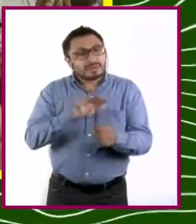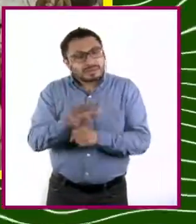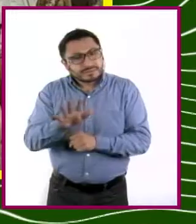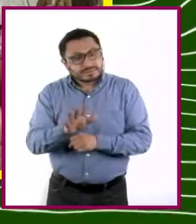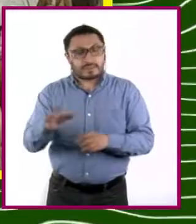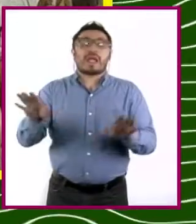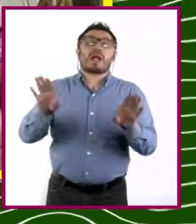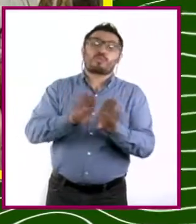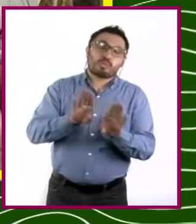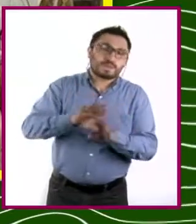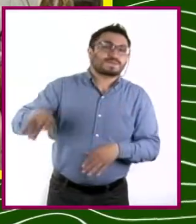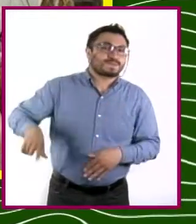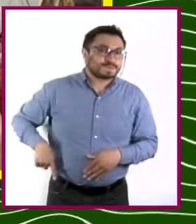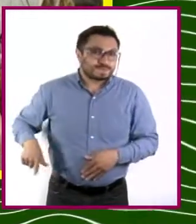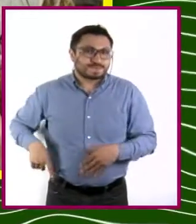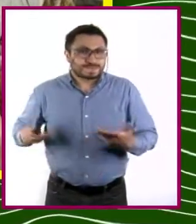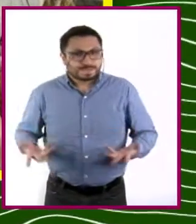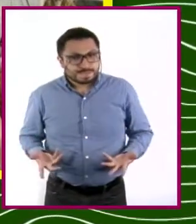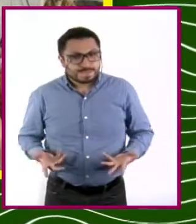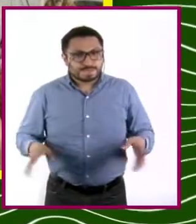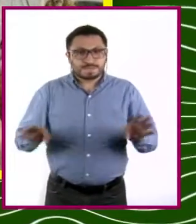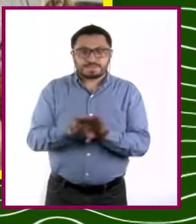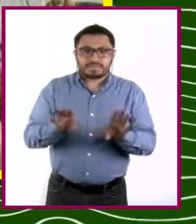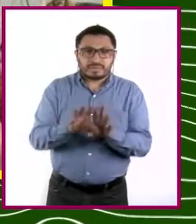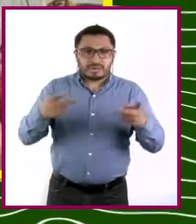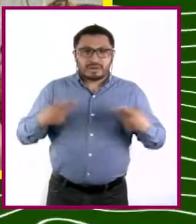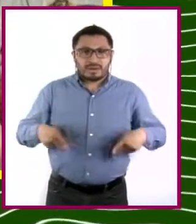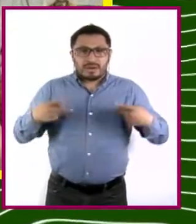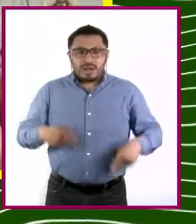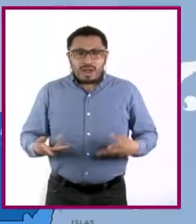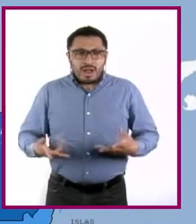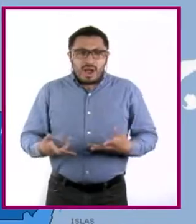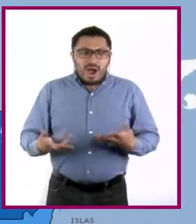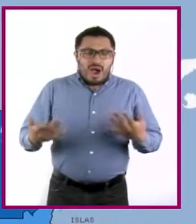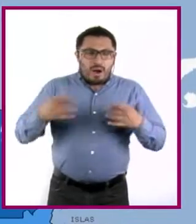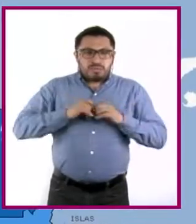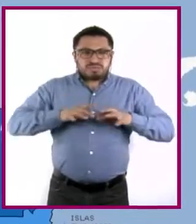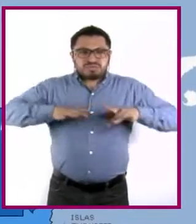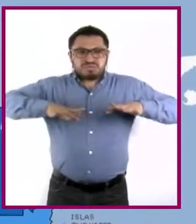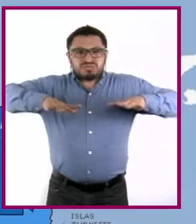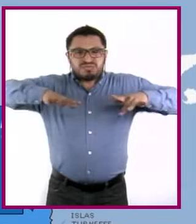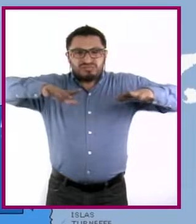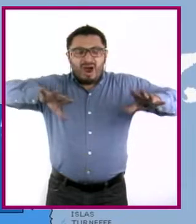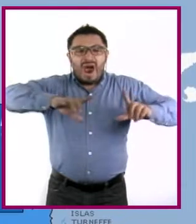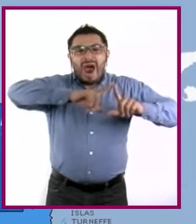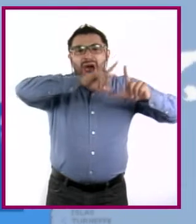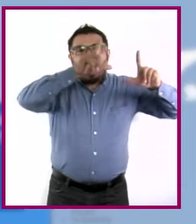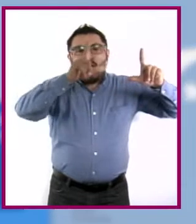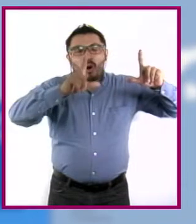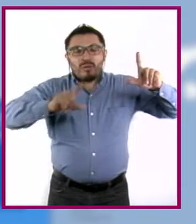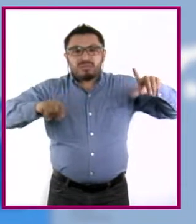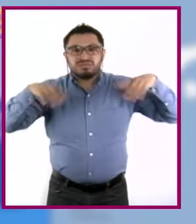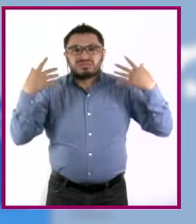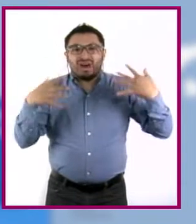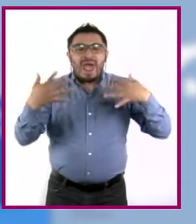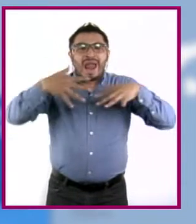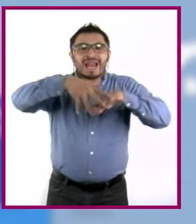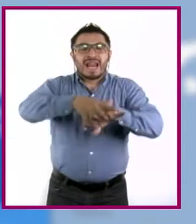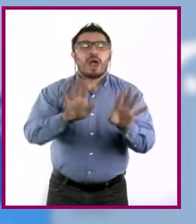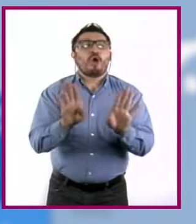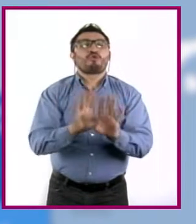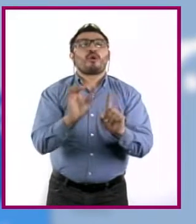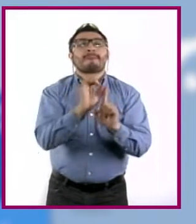gobernar, de qué manera integrar a una población heterogénea y dispersa en un enorme territorio. Era